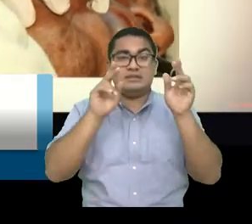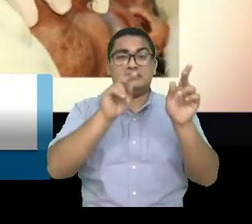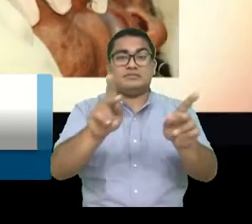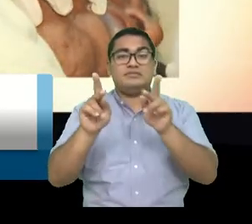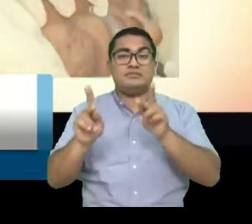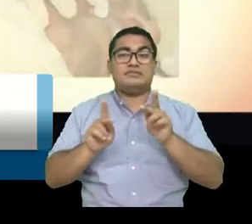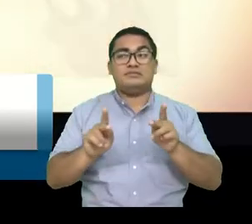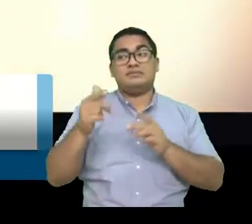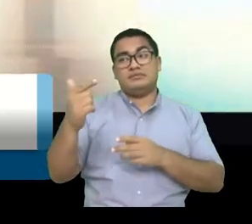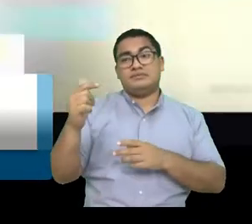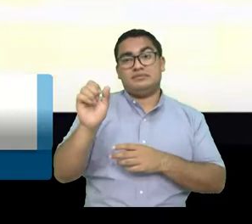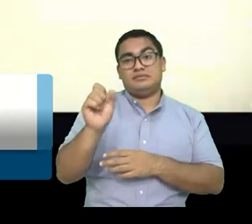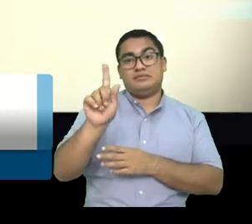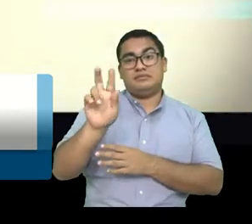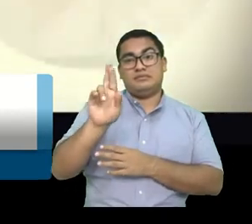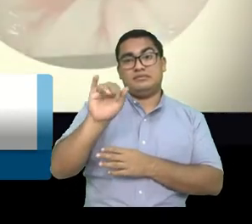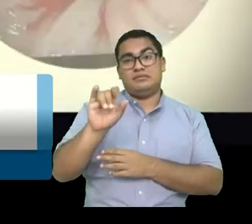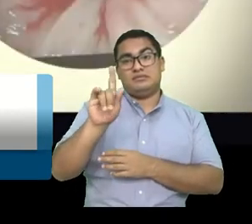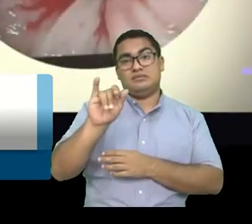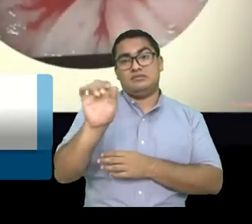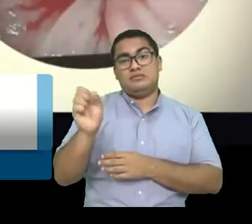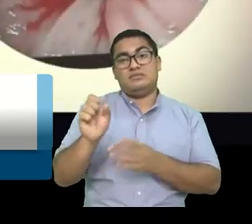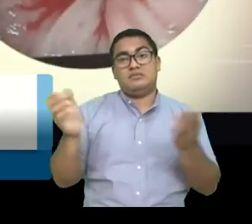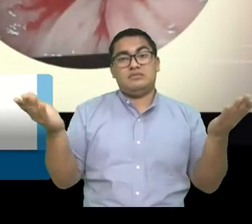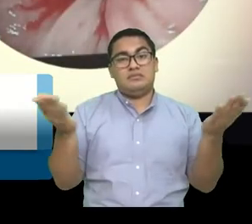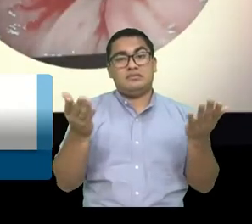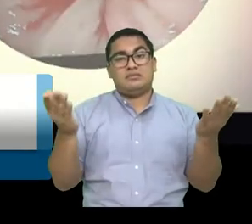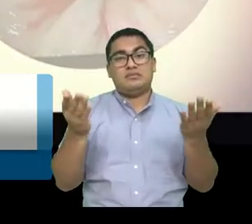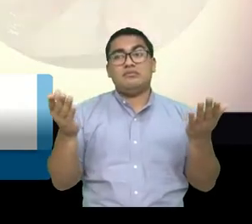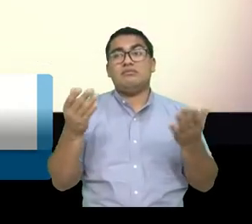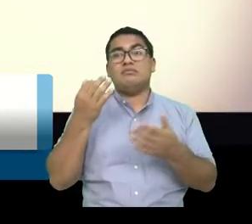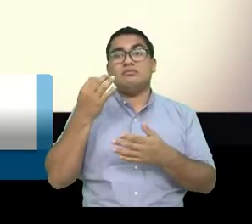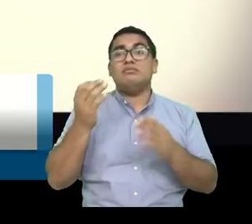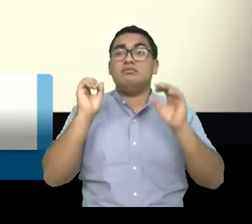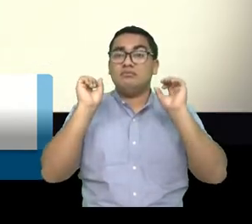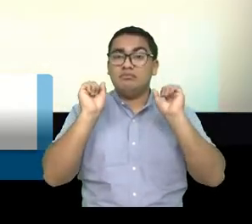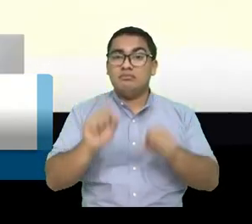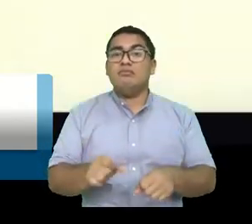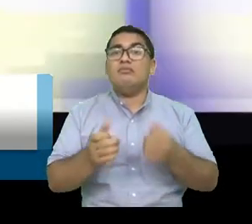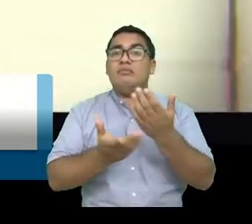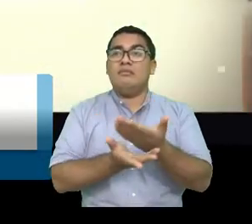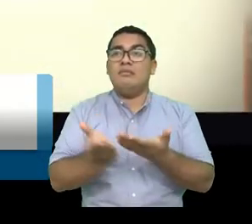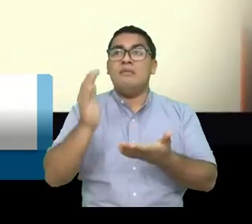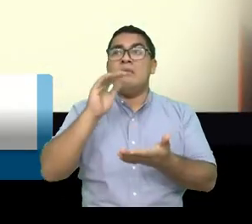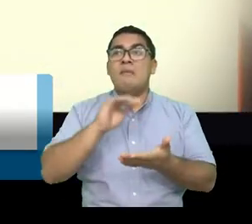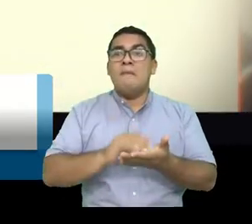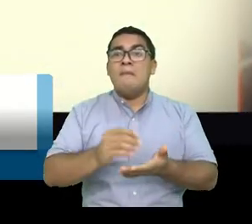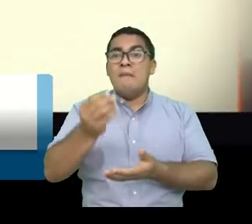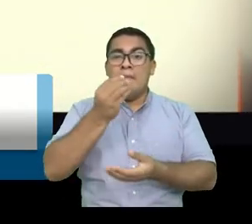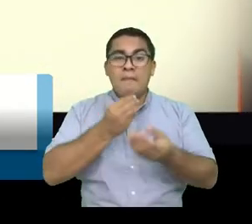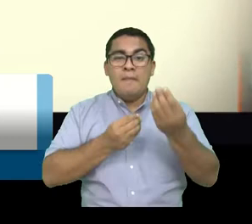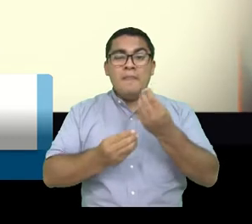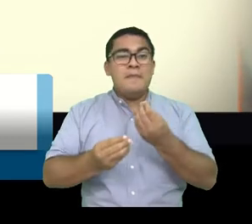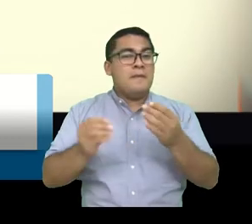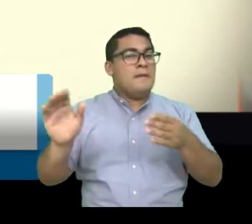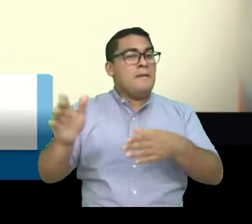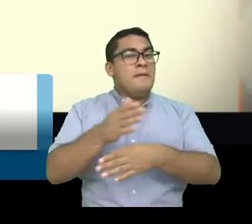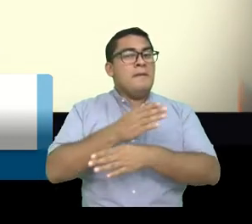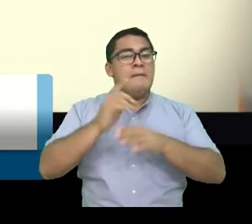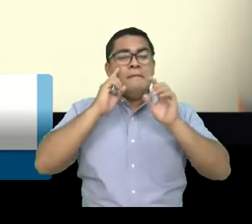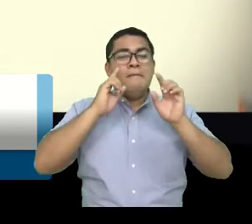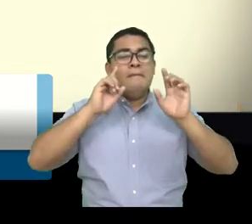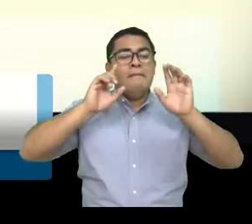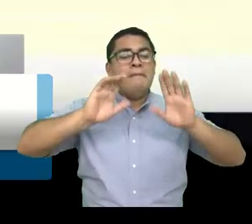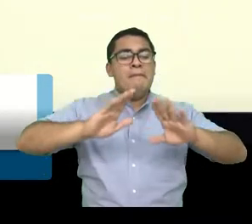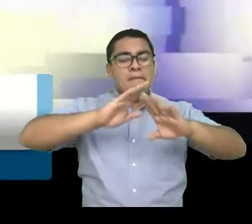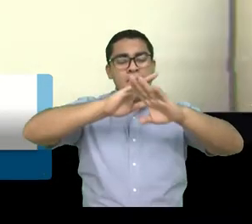esa persona padece de gastritis. Es decir, que en un momento va a volver a, pues, si no come bien y si no previene o no toma todas